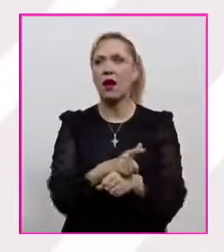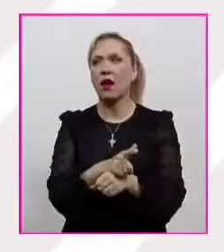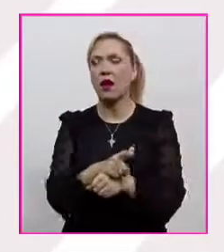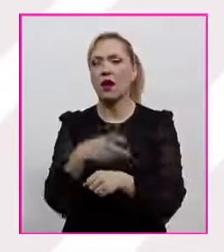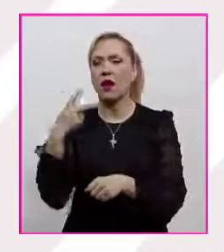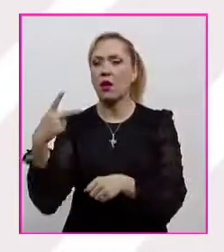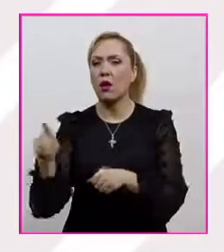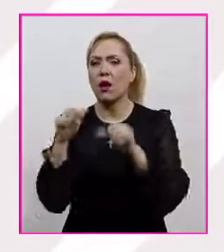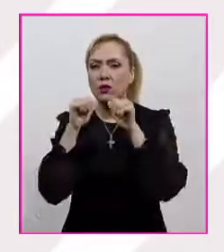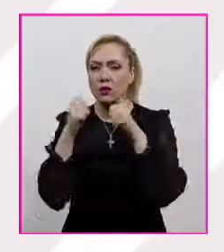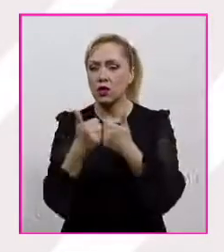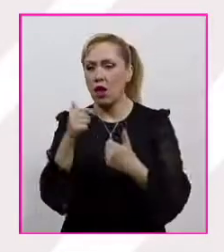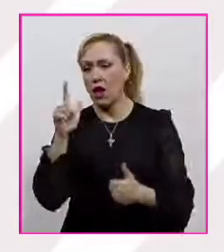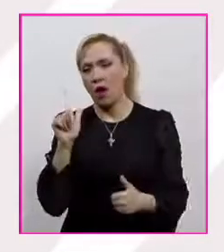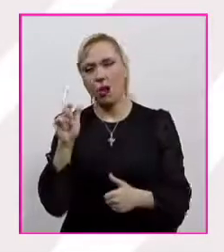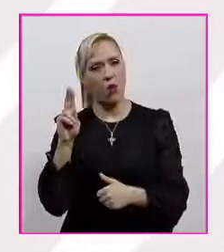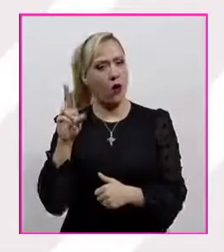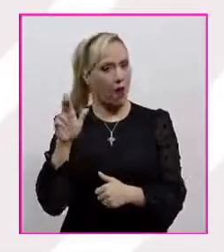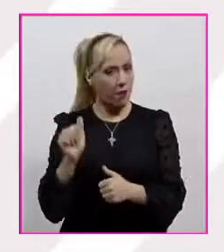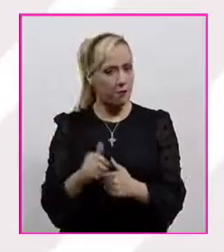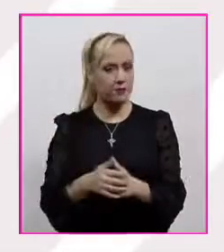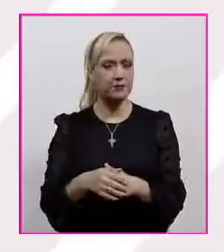Asmovilidad?